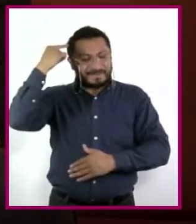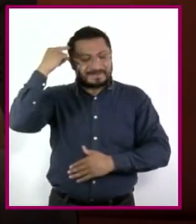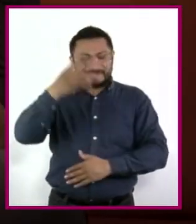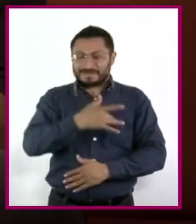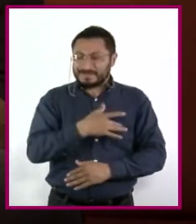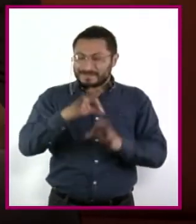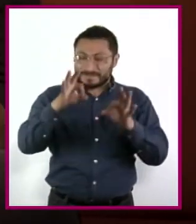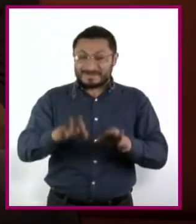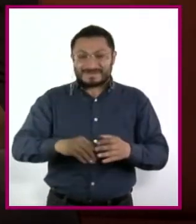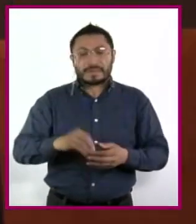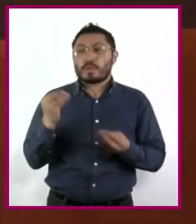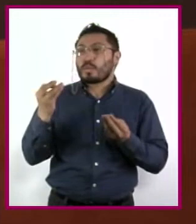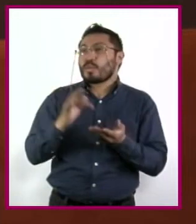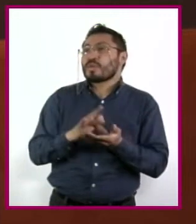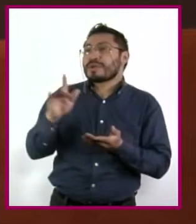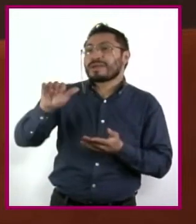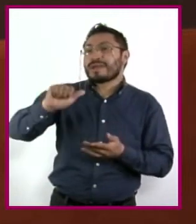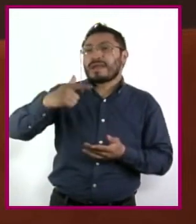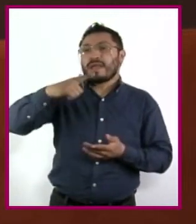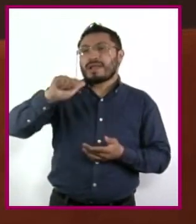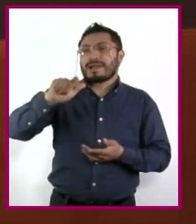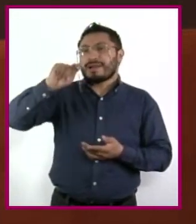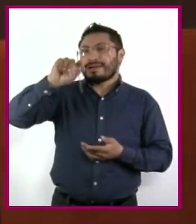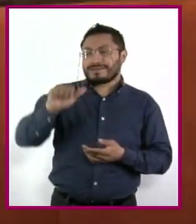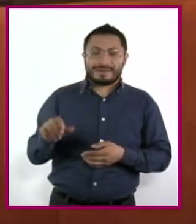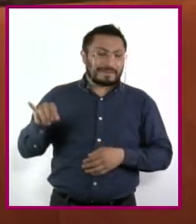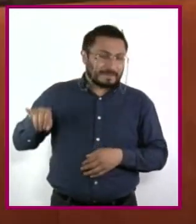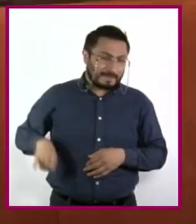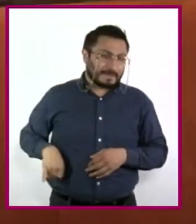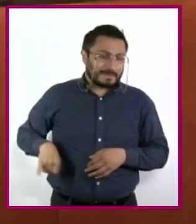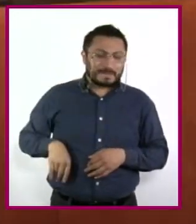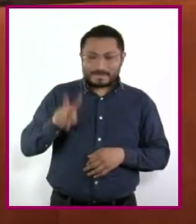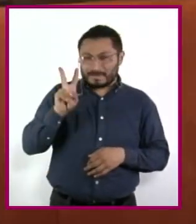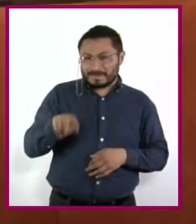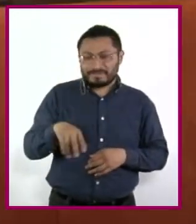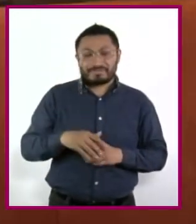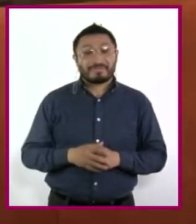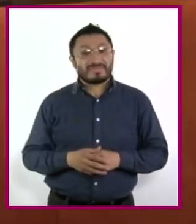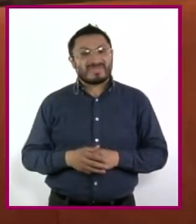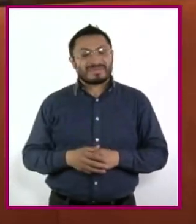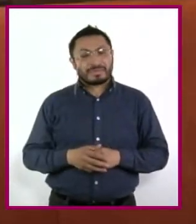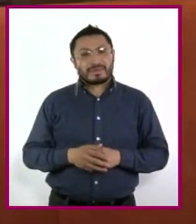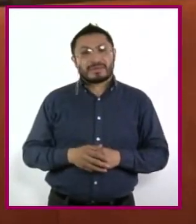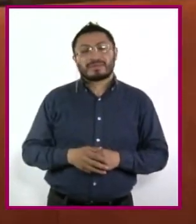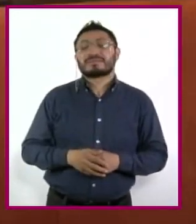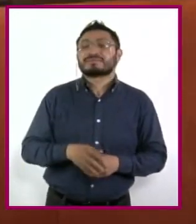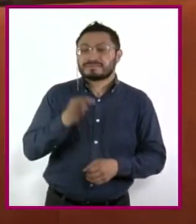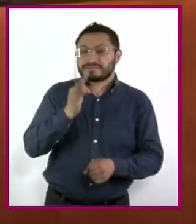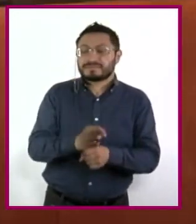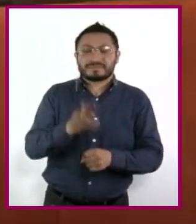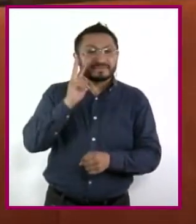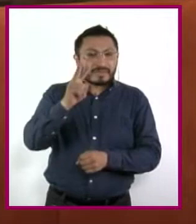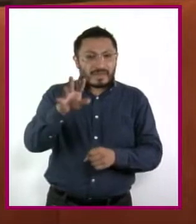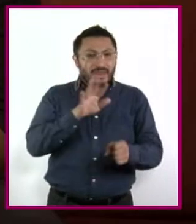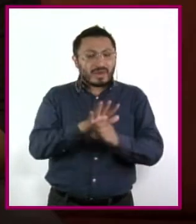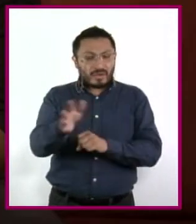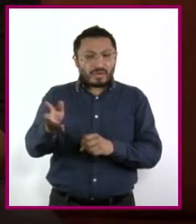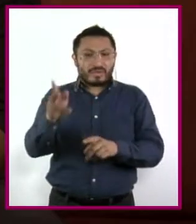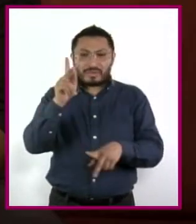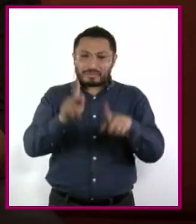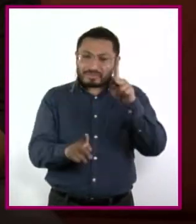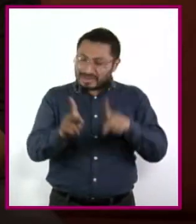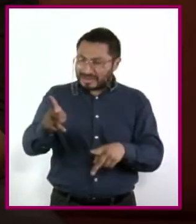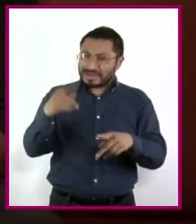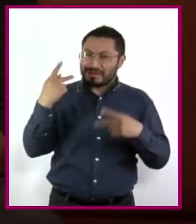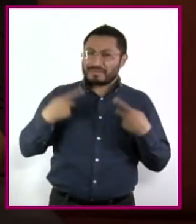bien ponderada Ágata, por tan interesante información. ¿Te parece, Juanma, si vamos a ver qué nos dice nuestra especialista sobre